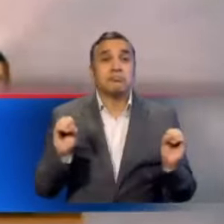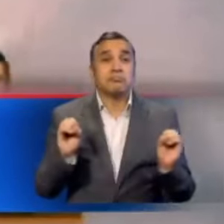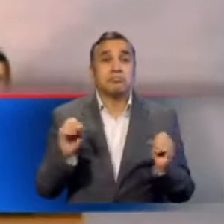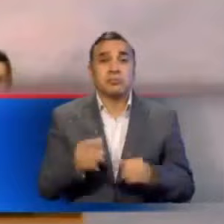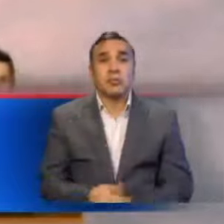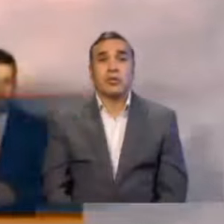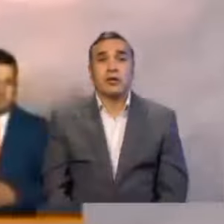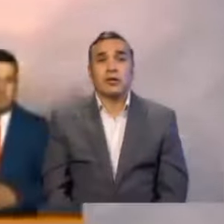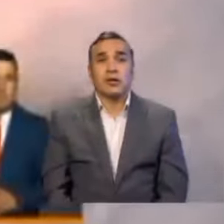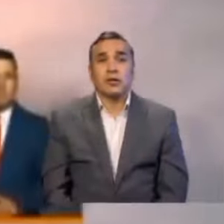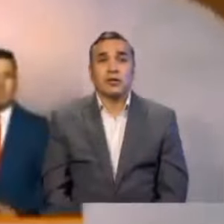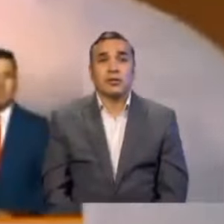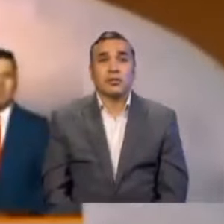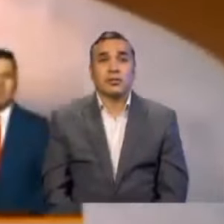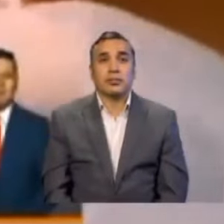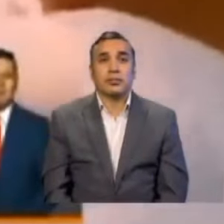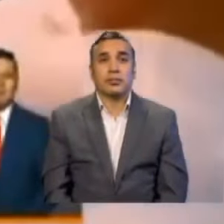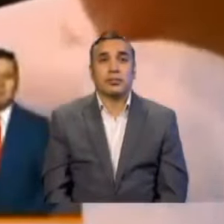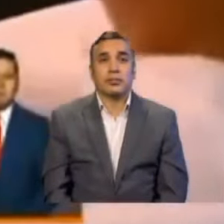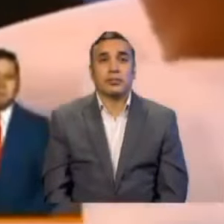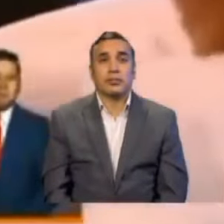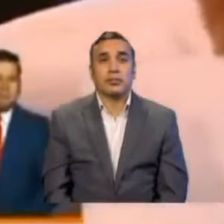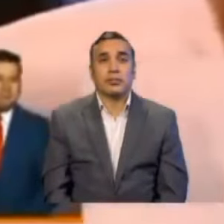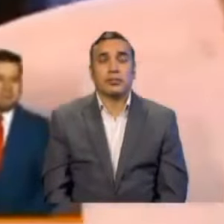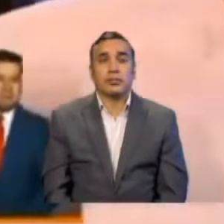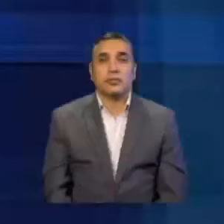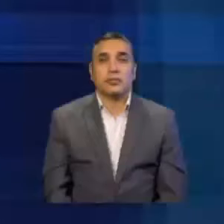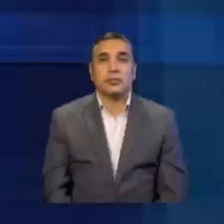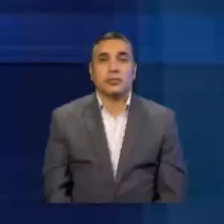coronavirus. Pamela Montilla, TC Televisión.